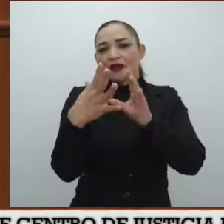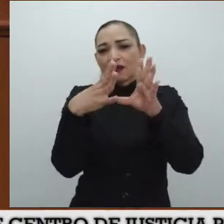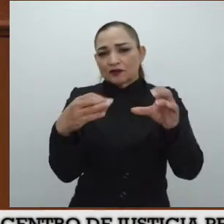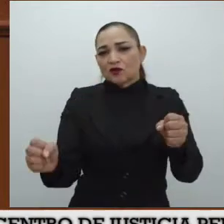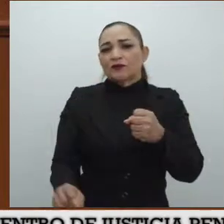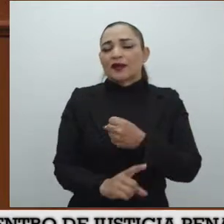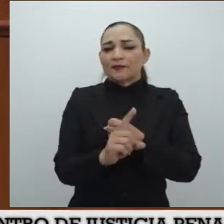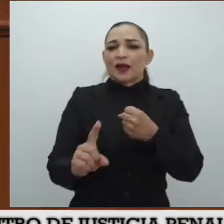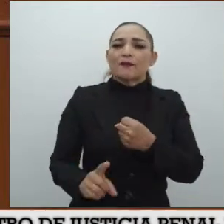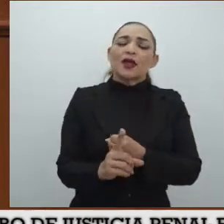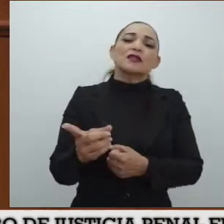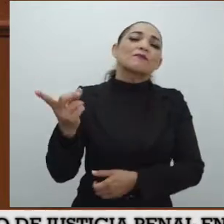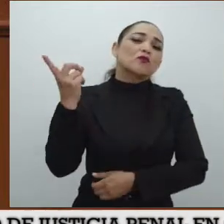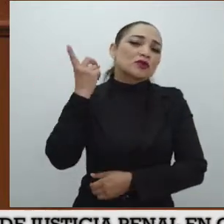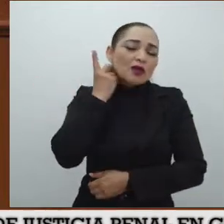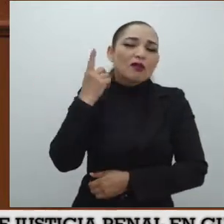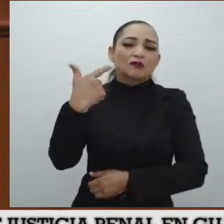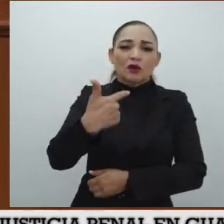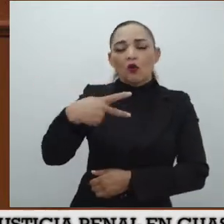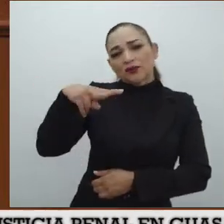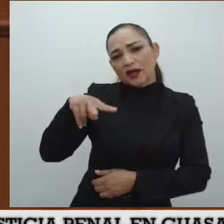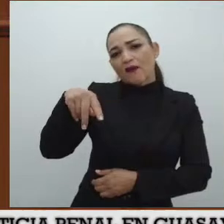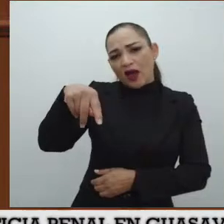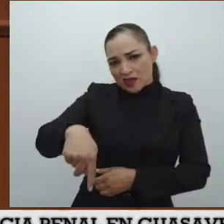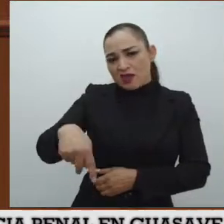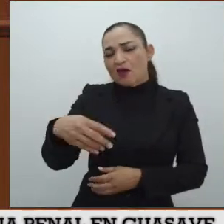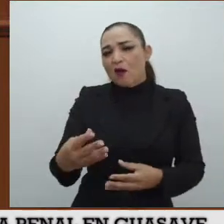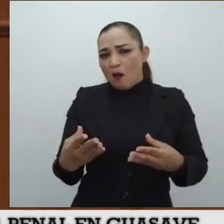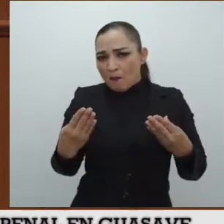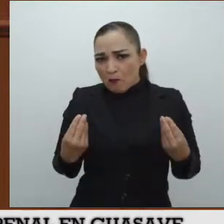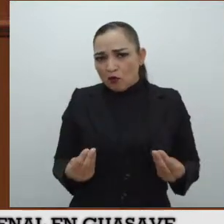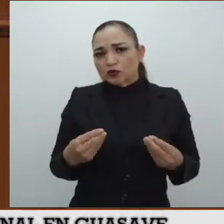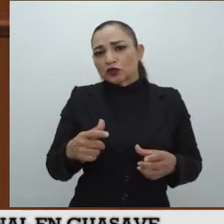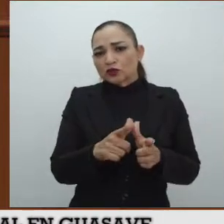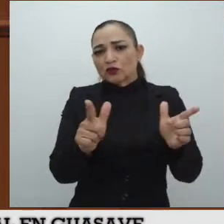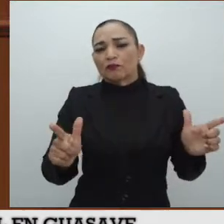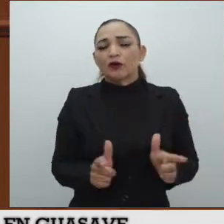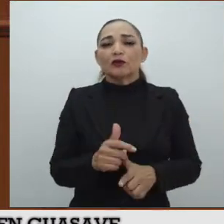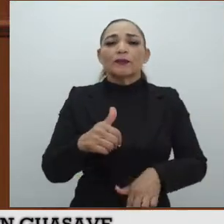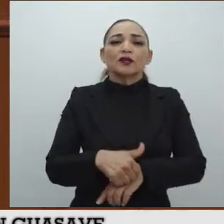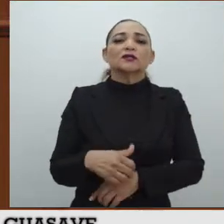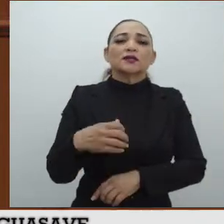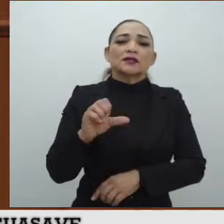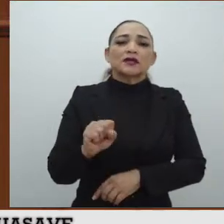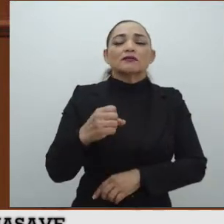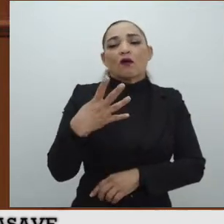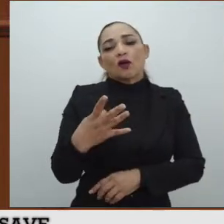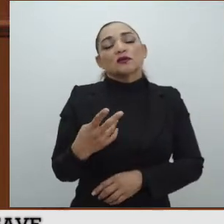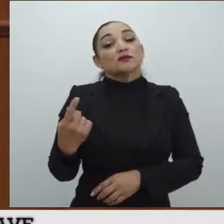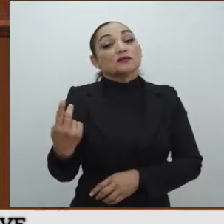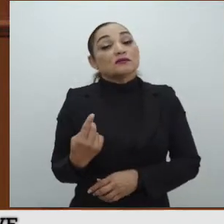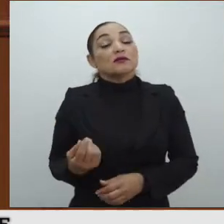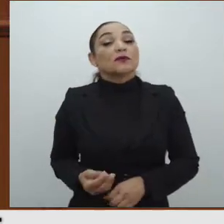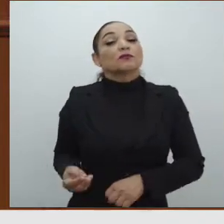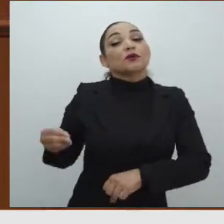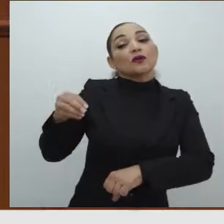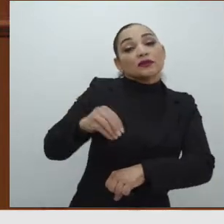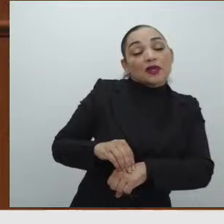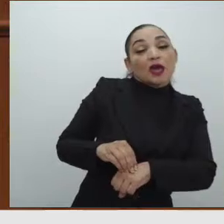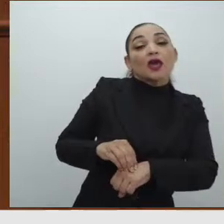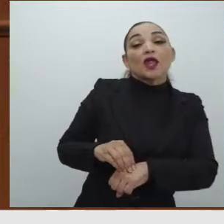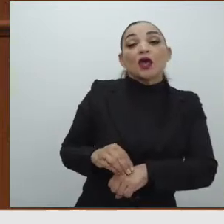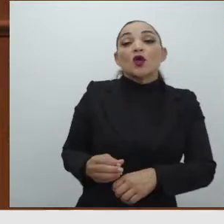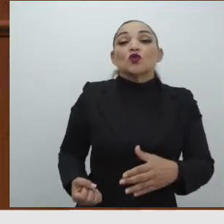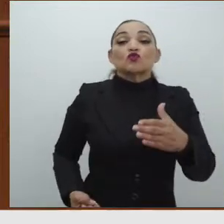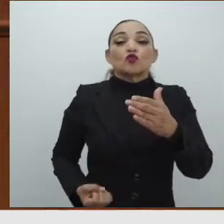Guasave, que somos muchos en esta legislatura. Necesitamos la creación de un nuevo circuito judicial en Guasave. Urge escuchar